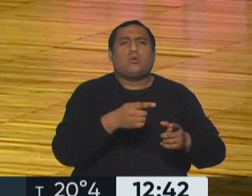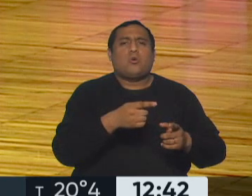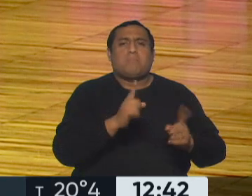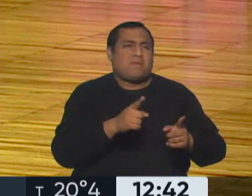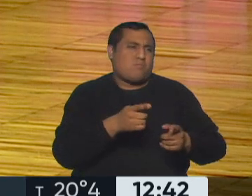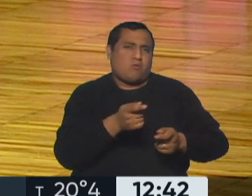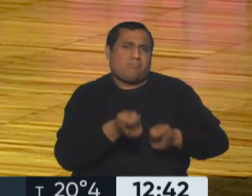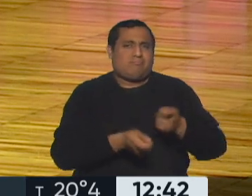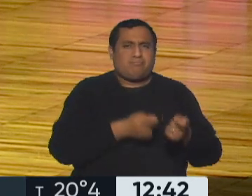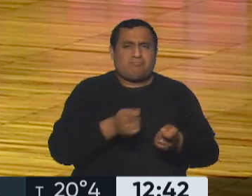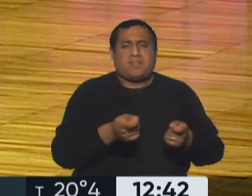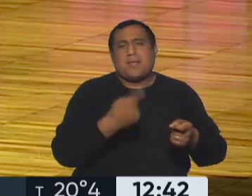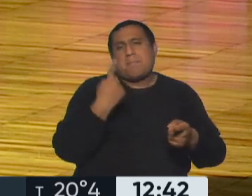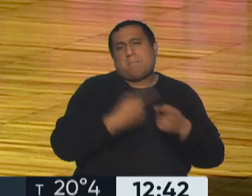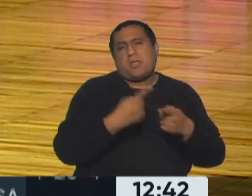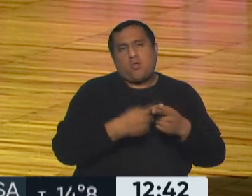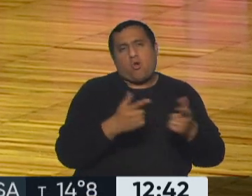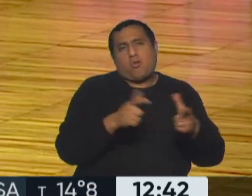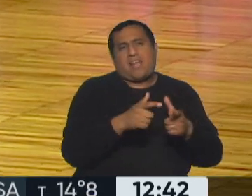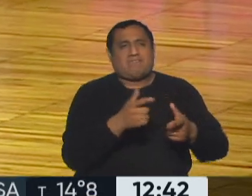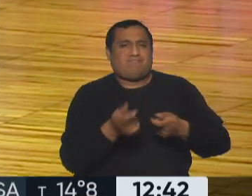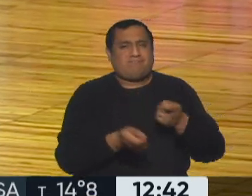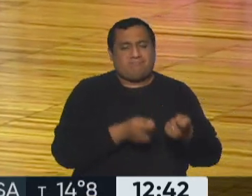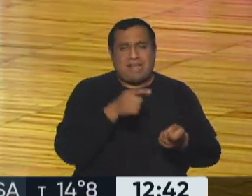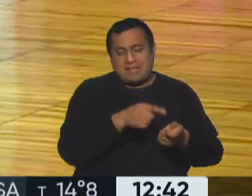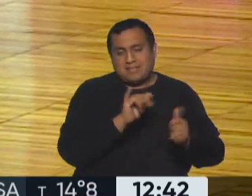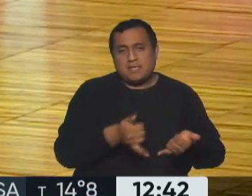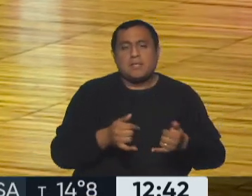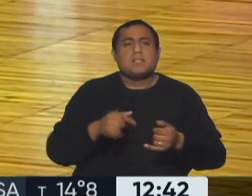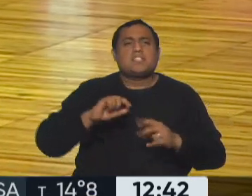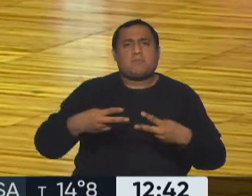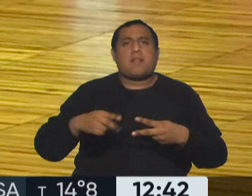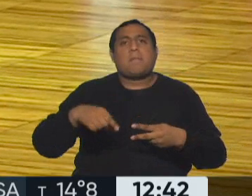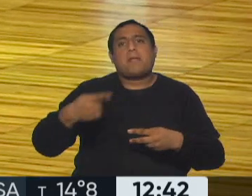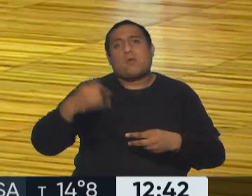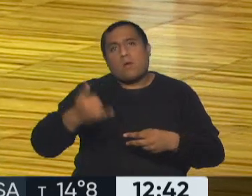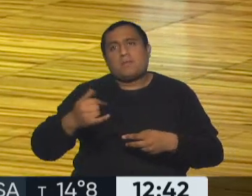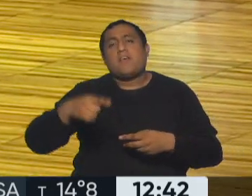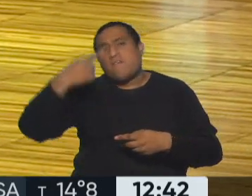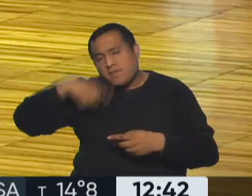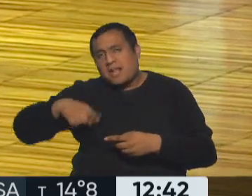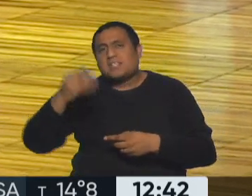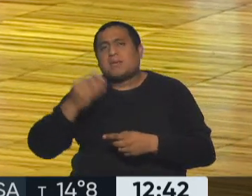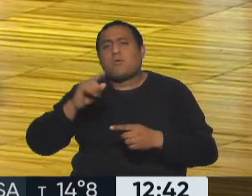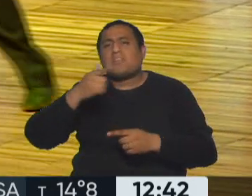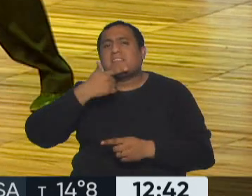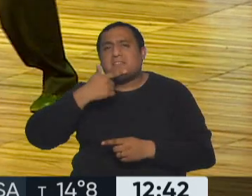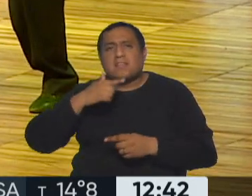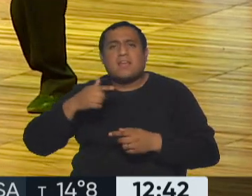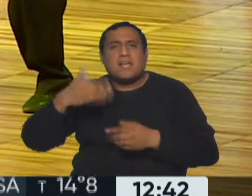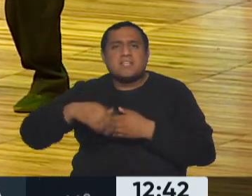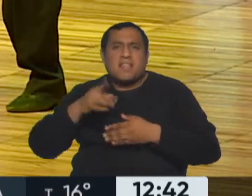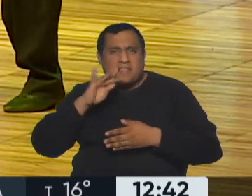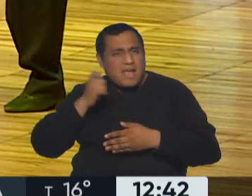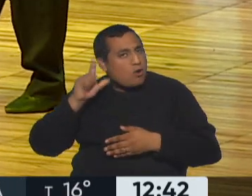se suele bailar en las milongas las semifinales serán mañana y el jueves la final será el sábado 17 en diagonal norte